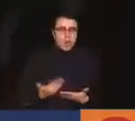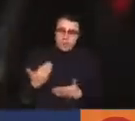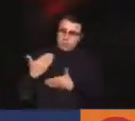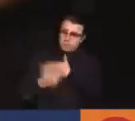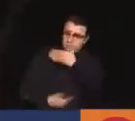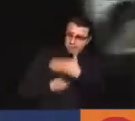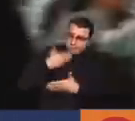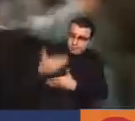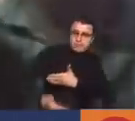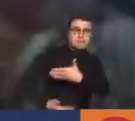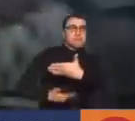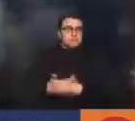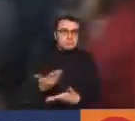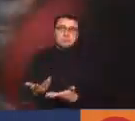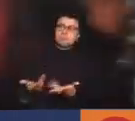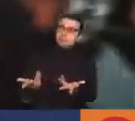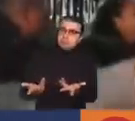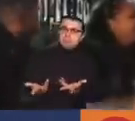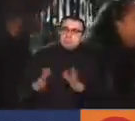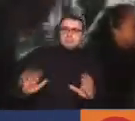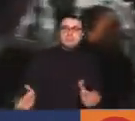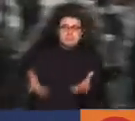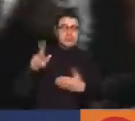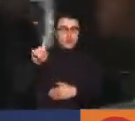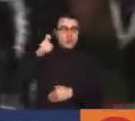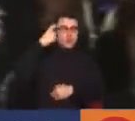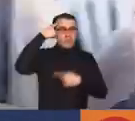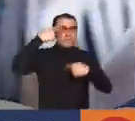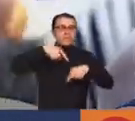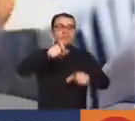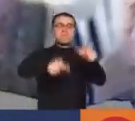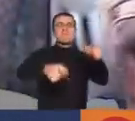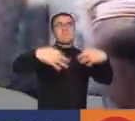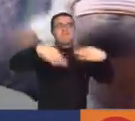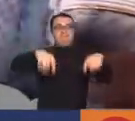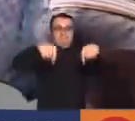el proceso del gobierno popular en la localidad de Bosa.